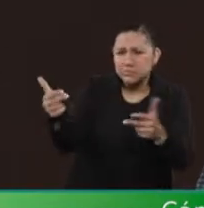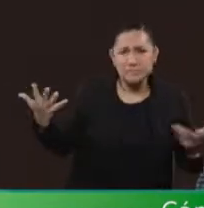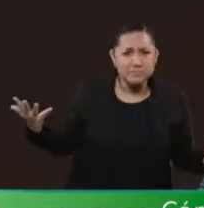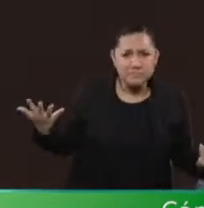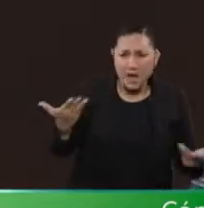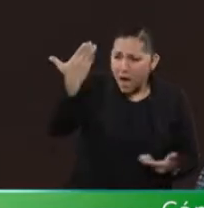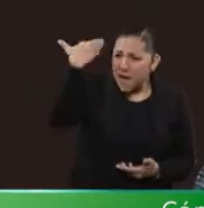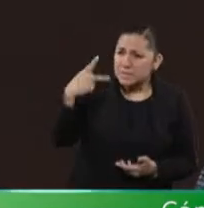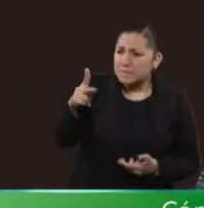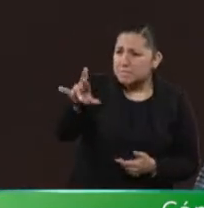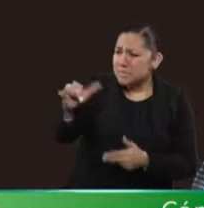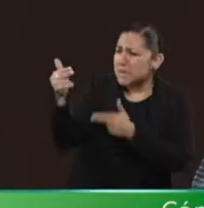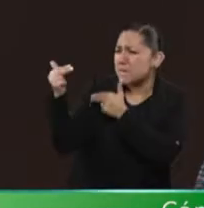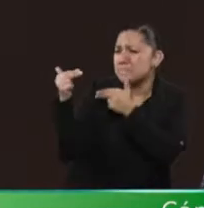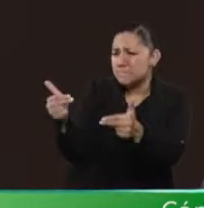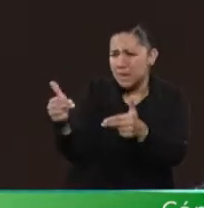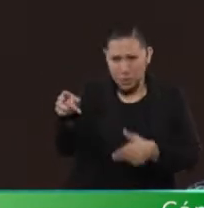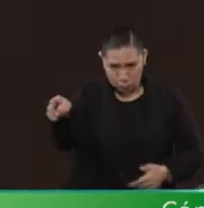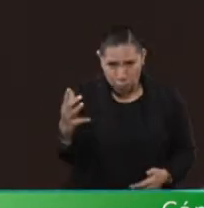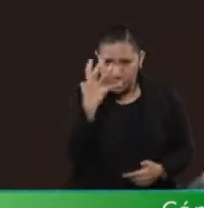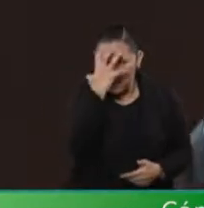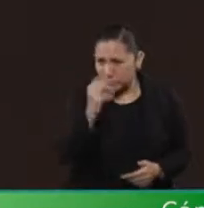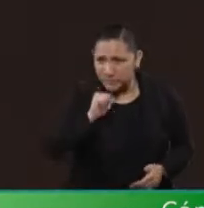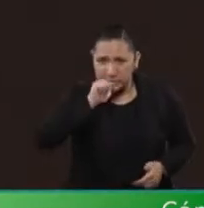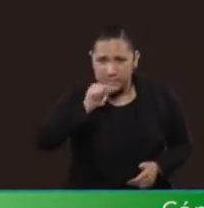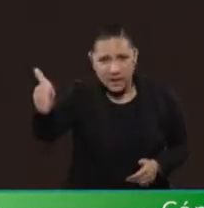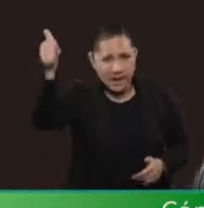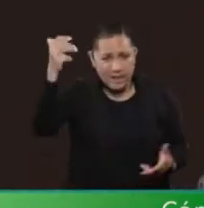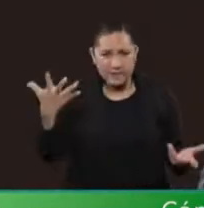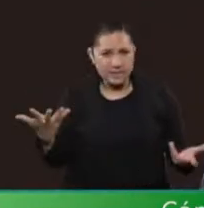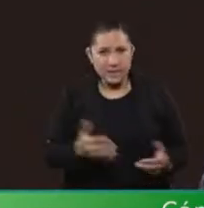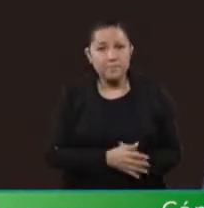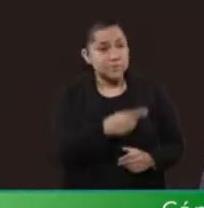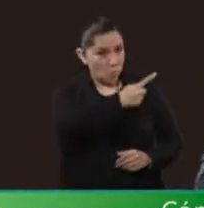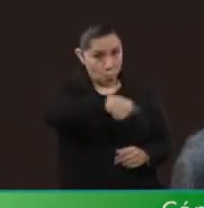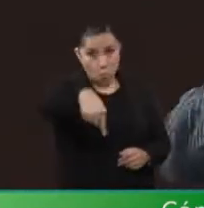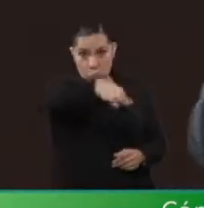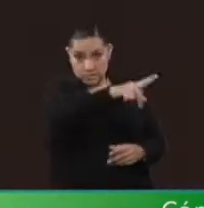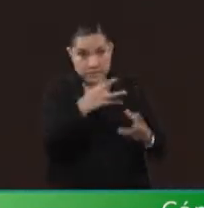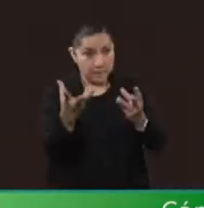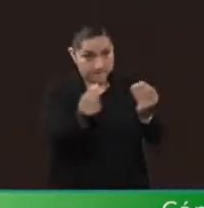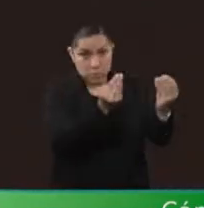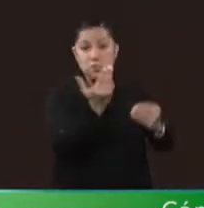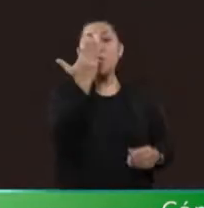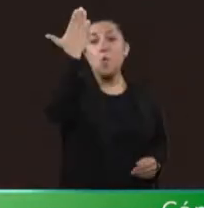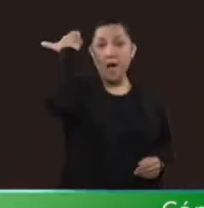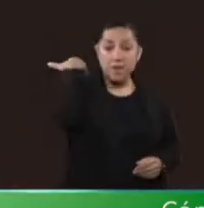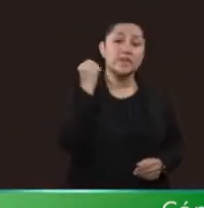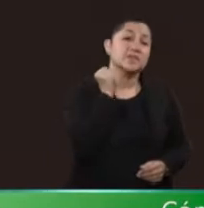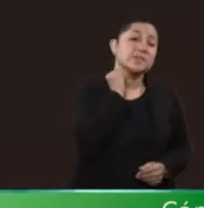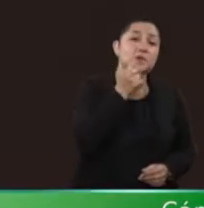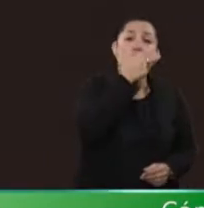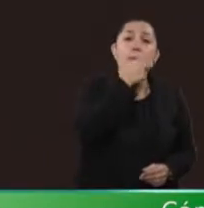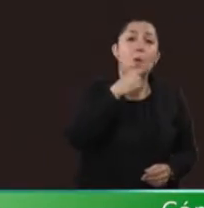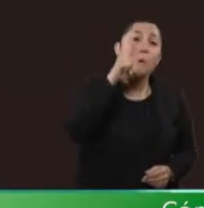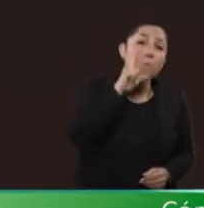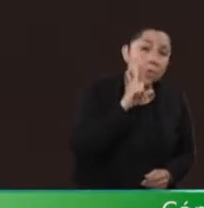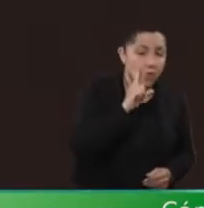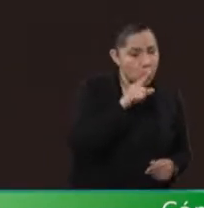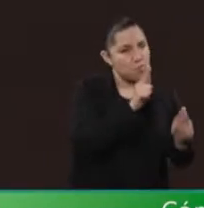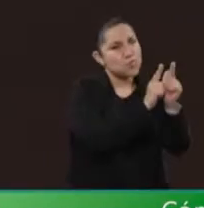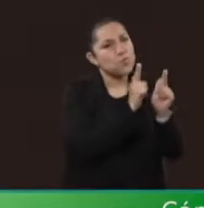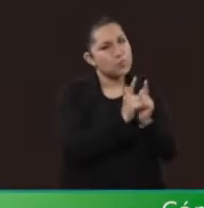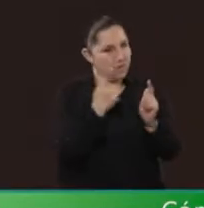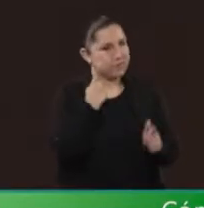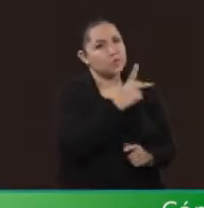sinvergüenza. Muchos de ustedes eran del PRI, senadoras y senadores del PRI. Muchos de ustedes eran panistas. Muchos